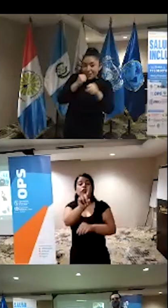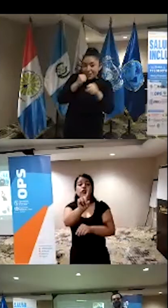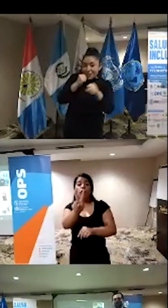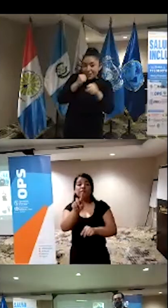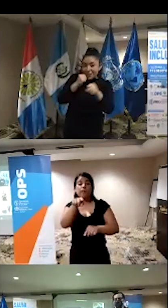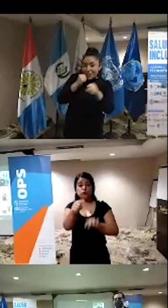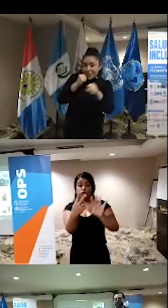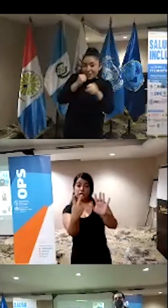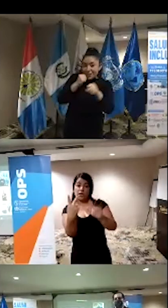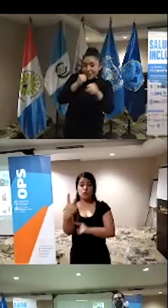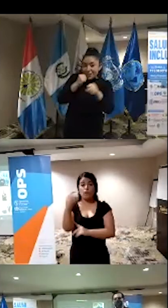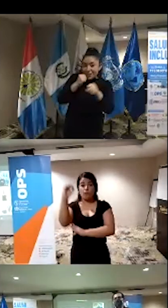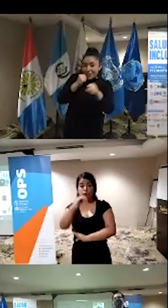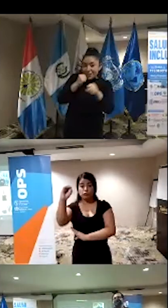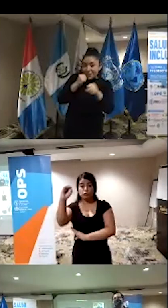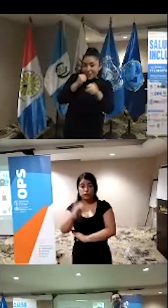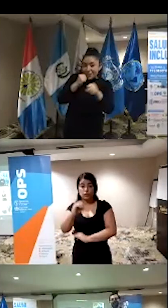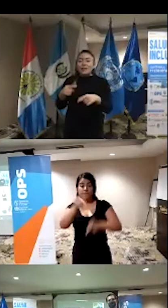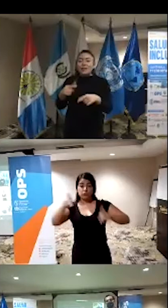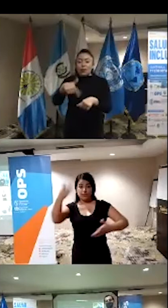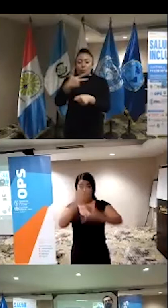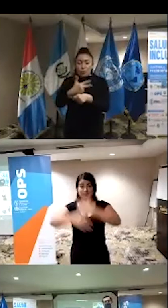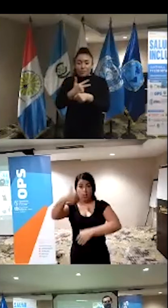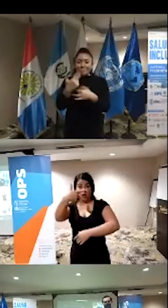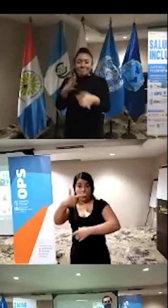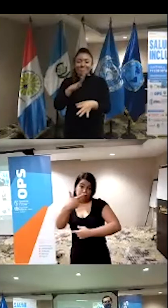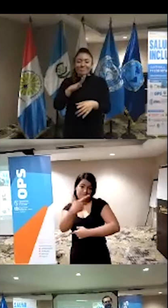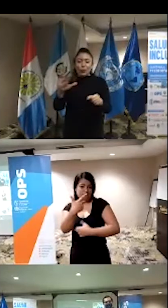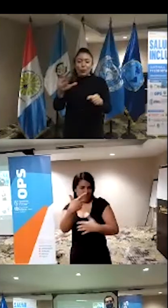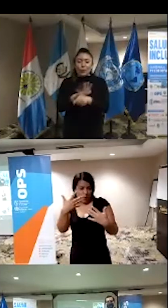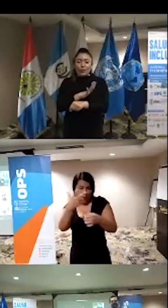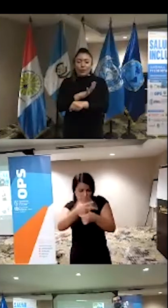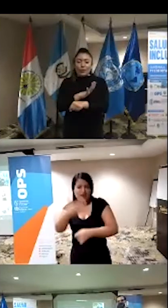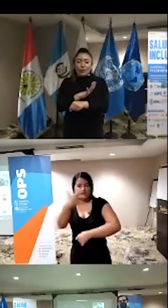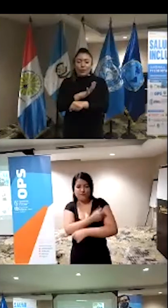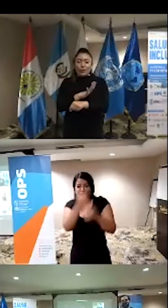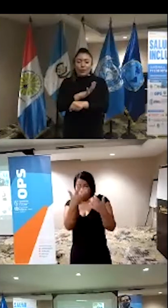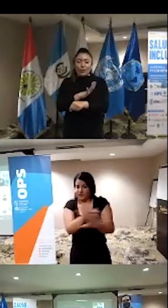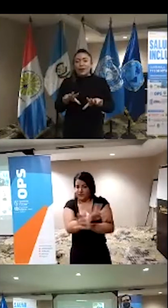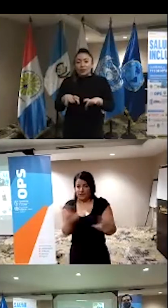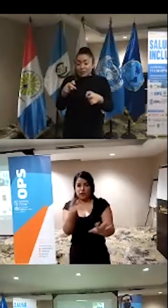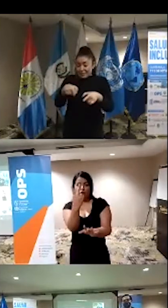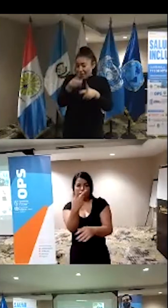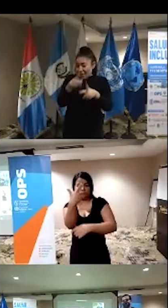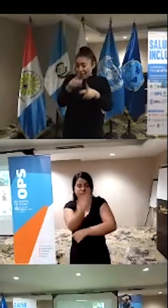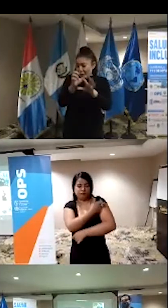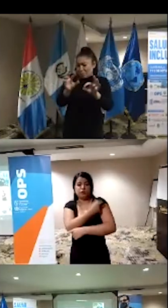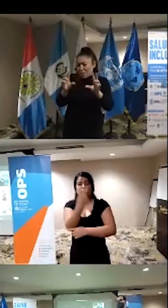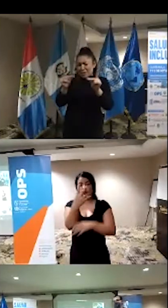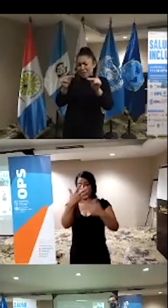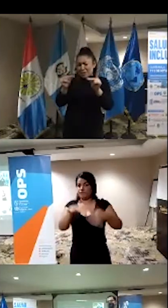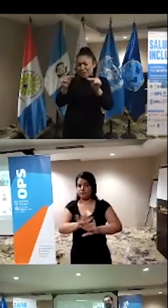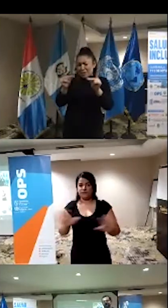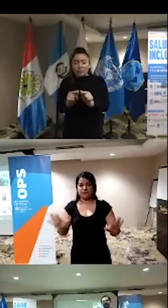12.71% de personas con discapacidad en Guatemala tienen su dosis completa. Así de manera muy rápida, brindo